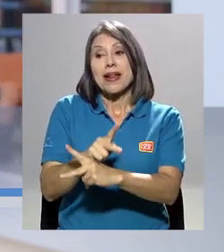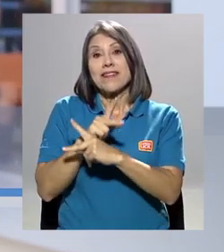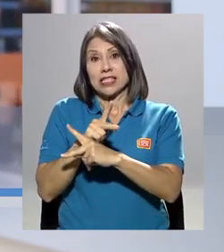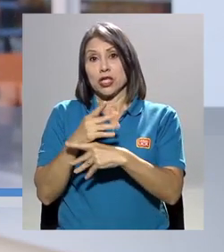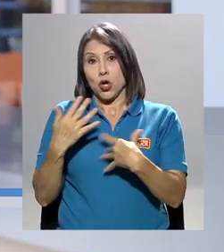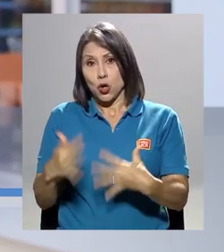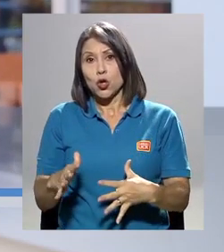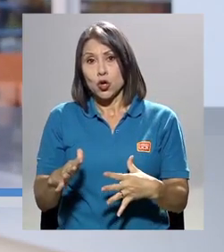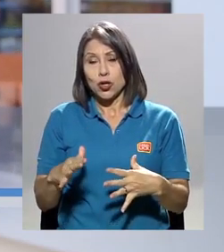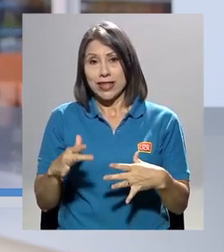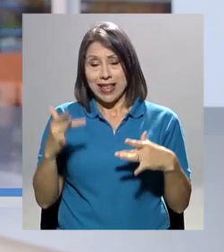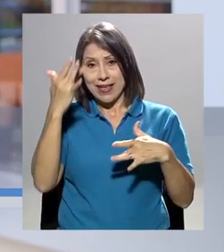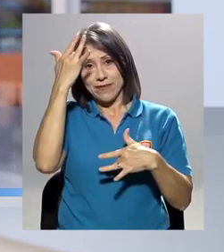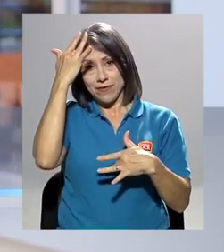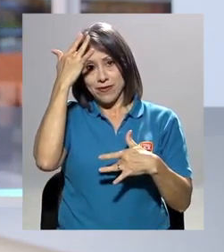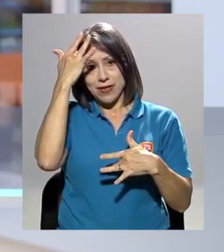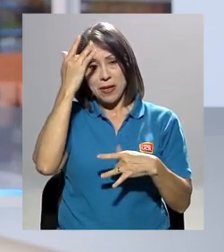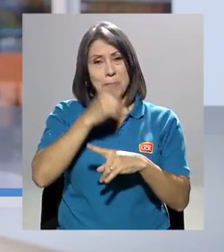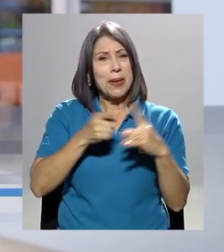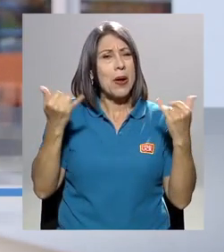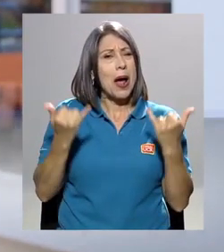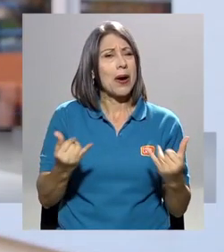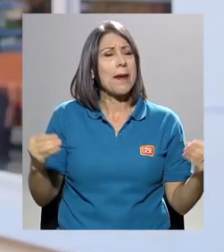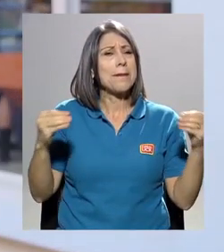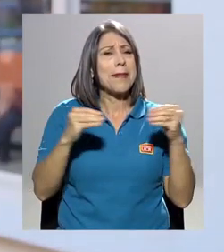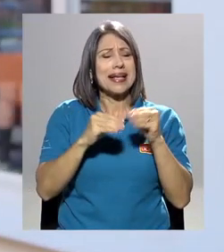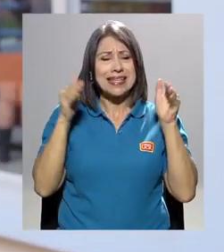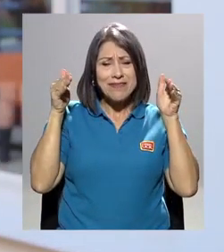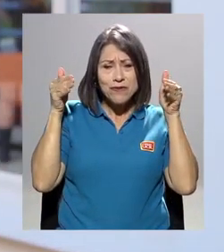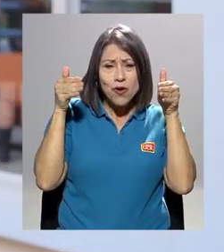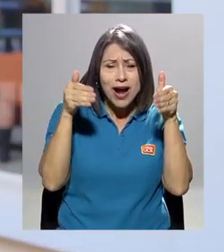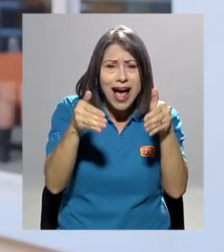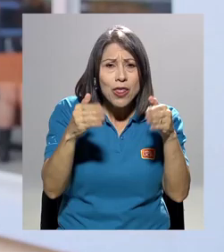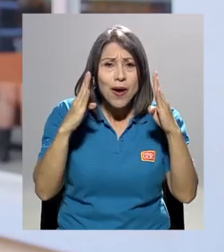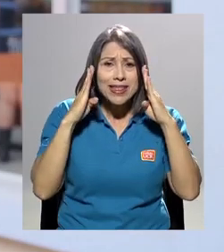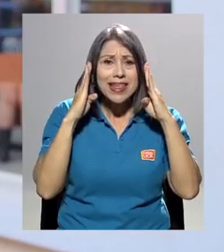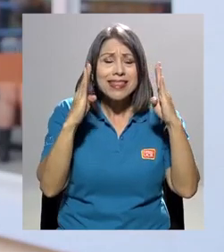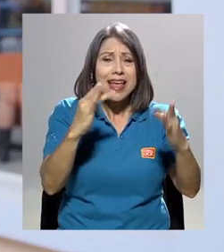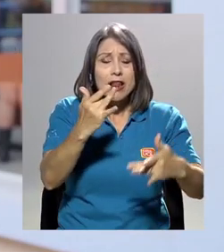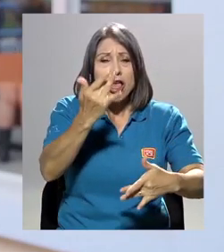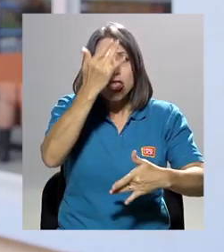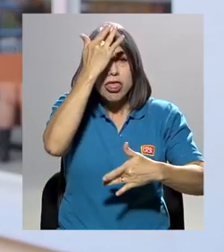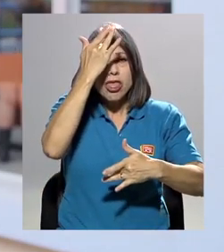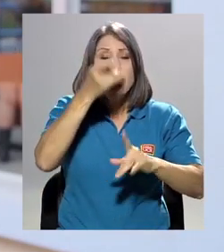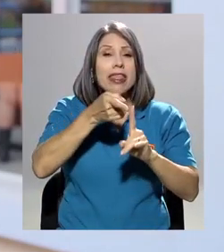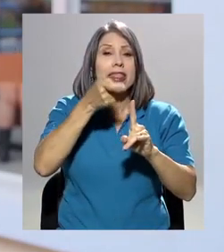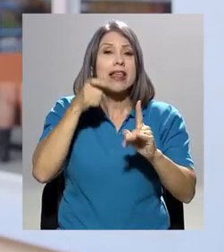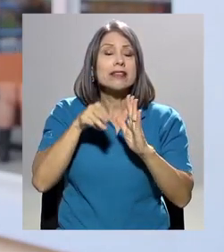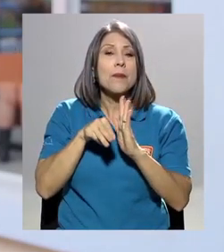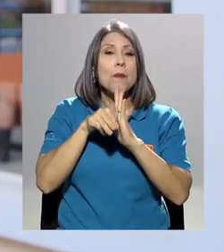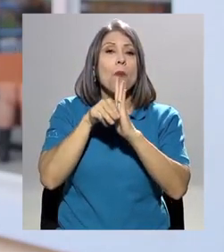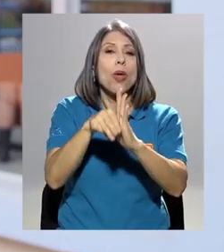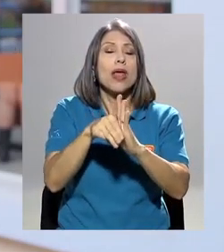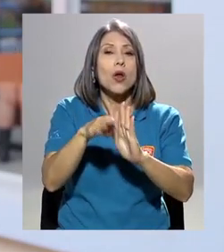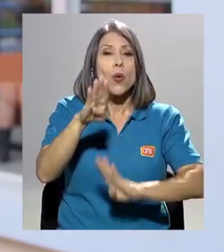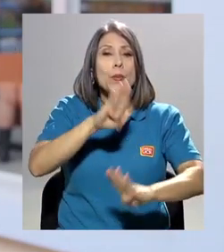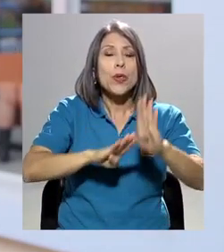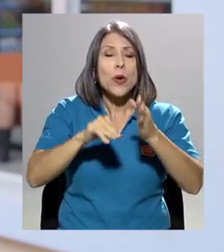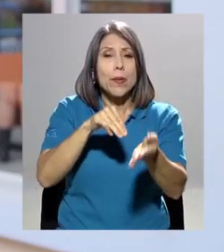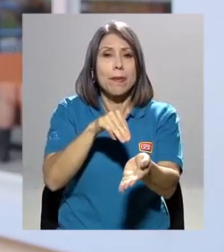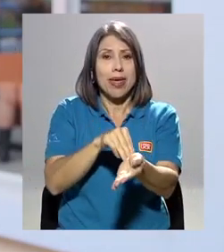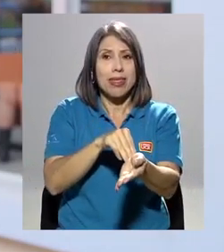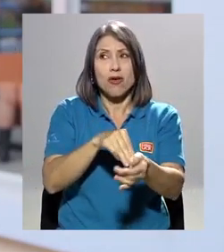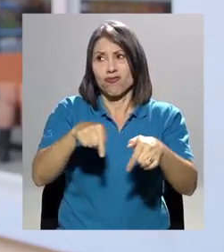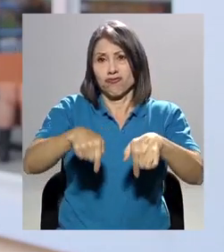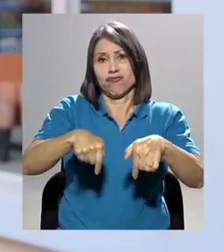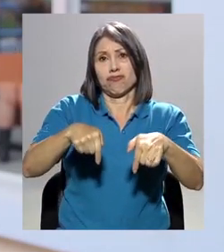ha enfocado más un poco hacia la parte atencional, desde el modelo biomédico que impera no solo en el país,